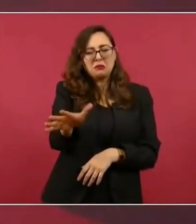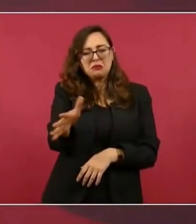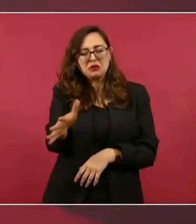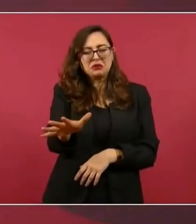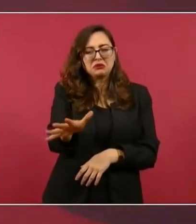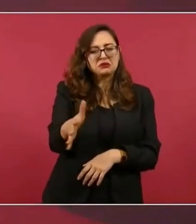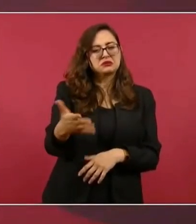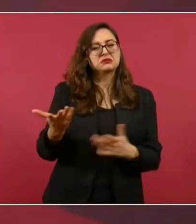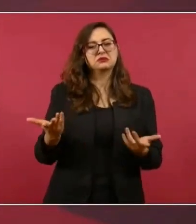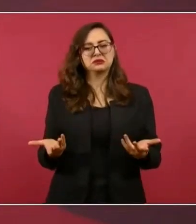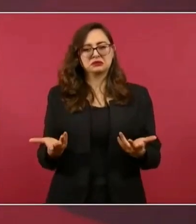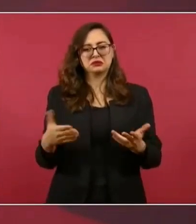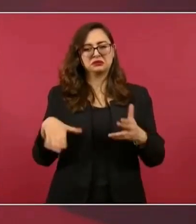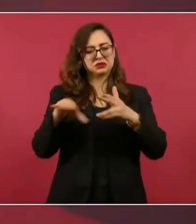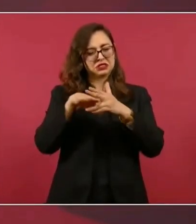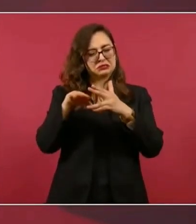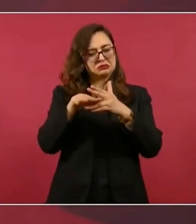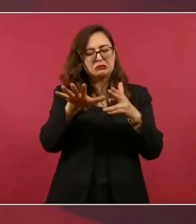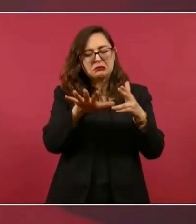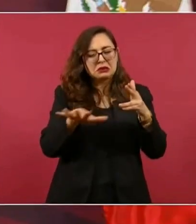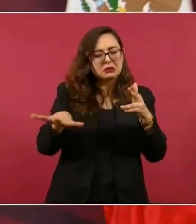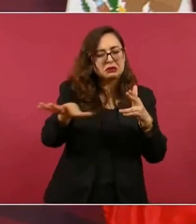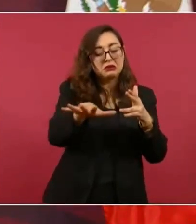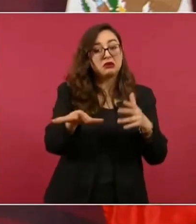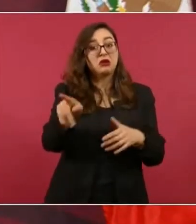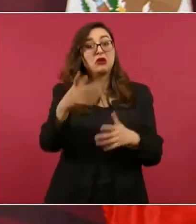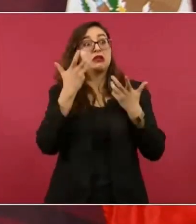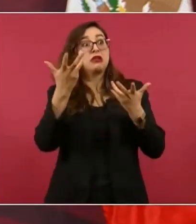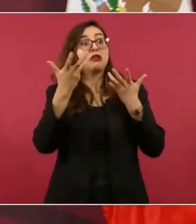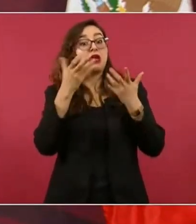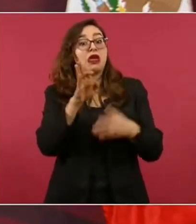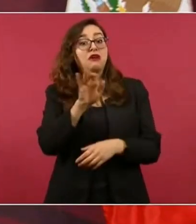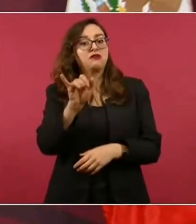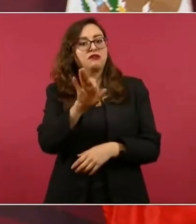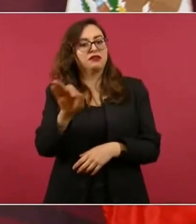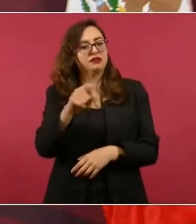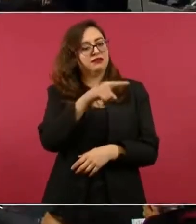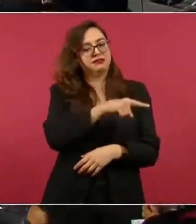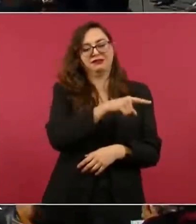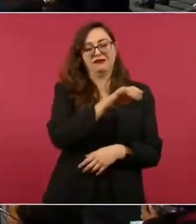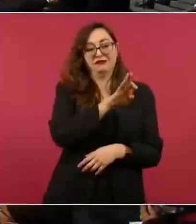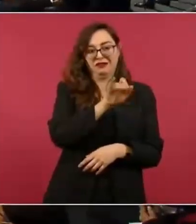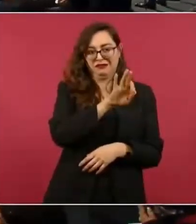su nivel, hay sus nivelitos en todo esto. Bueno, ahí nos vemos.